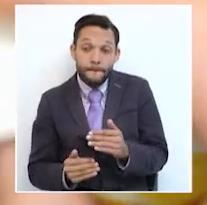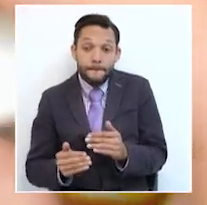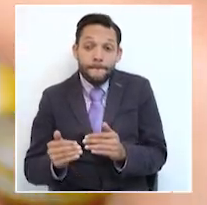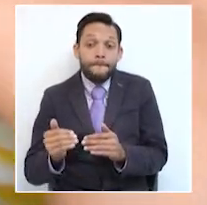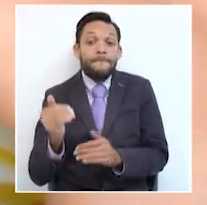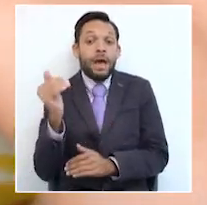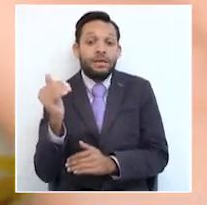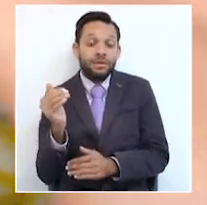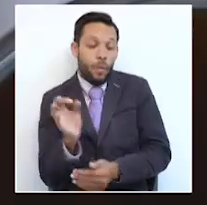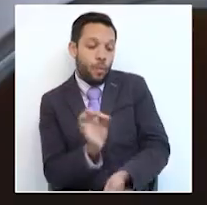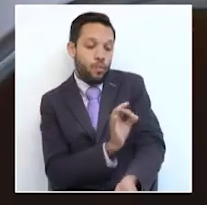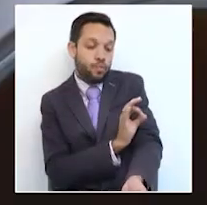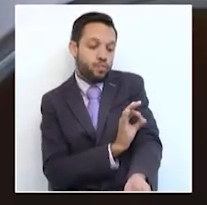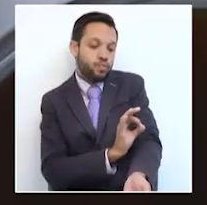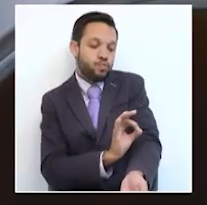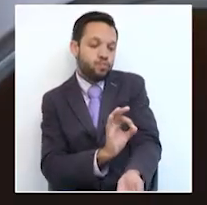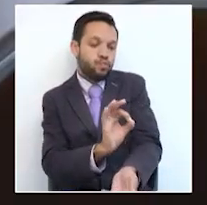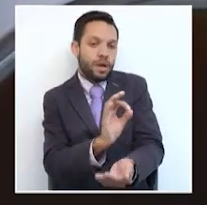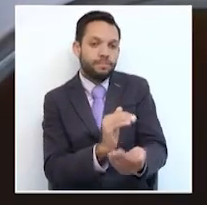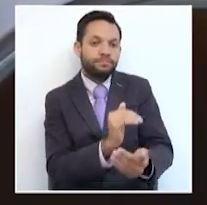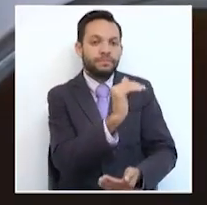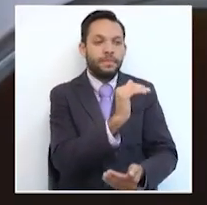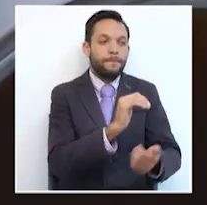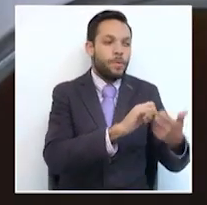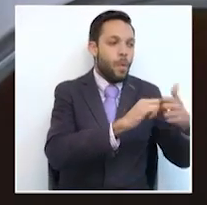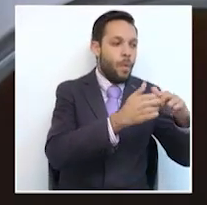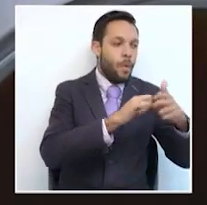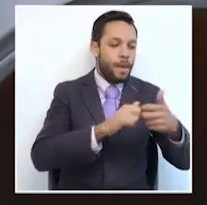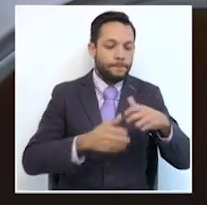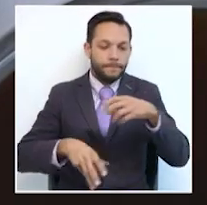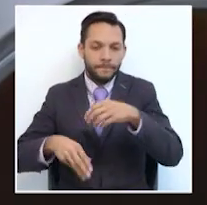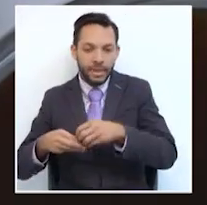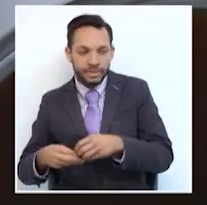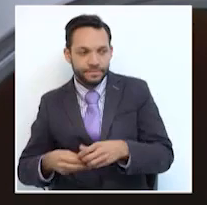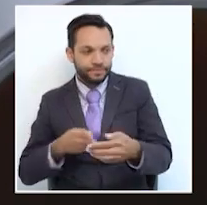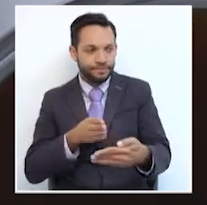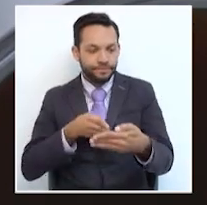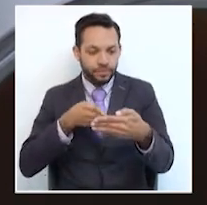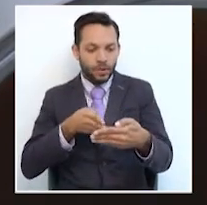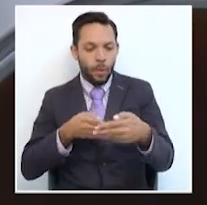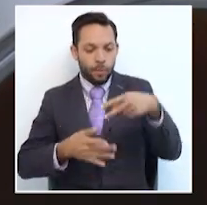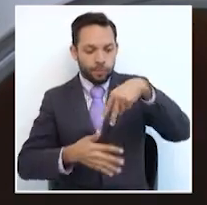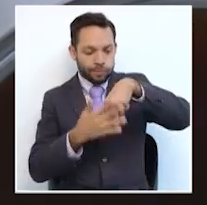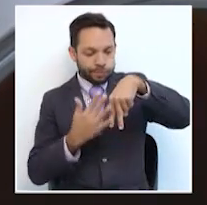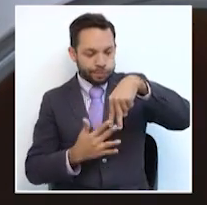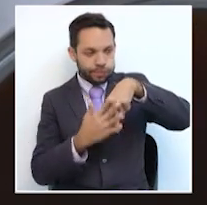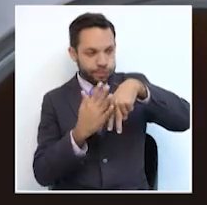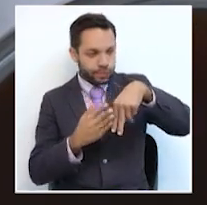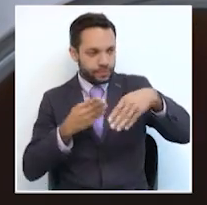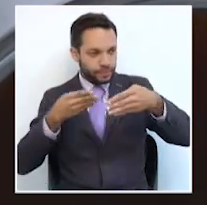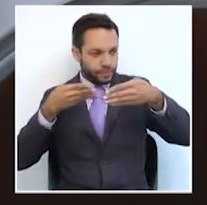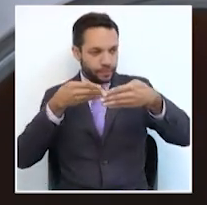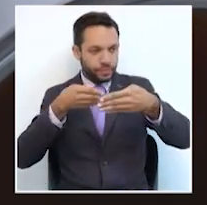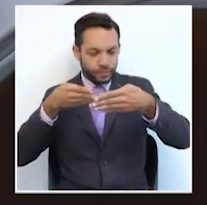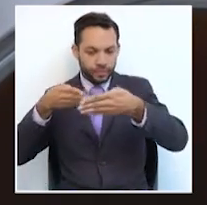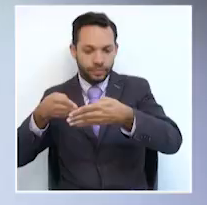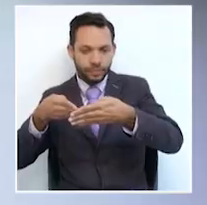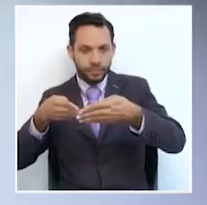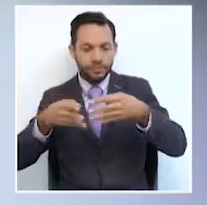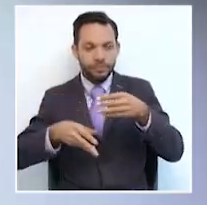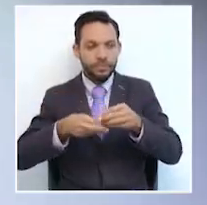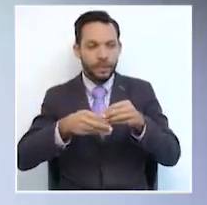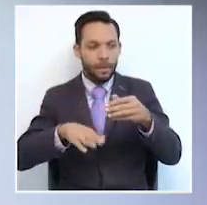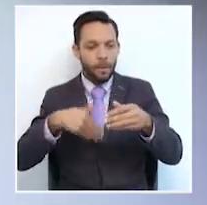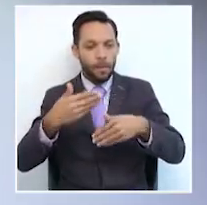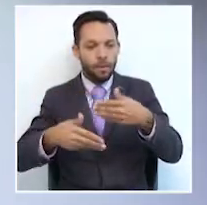colesterol malo suba y el bueno disminuye además de contribuir a la obstrucción de las arterias aumento de la atención y favorecer la obesidad